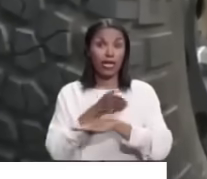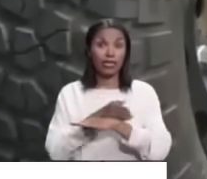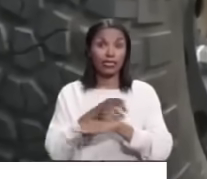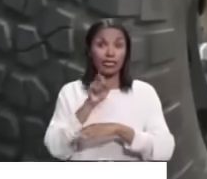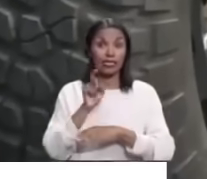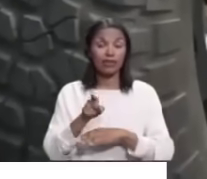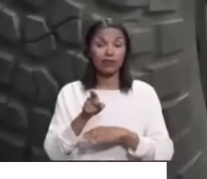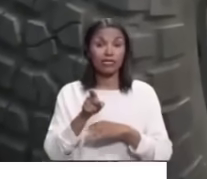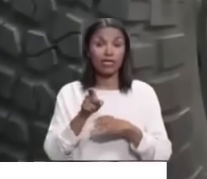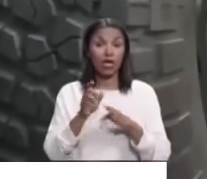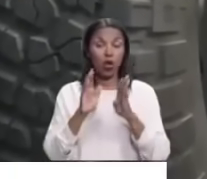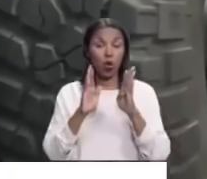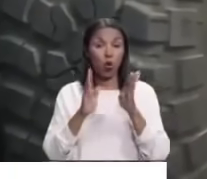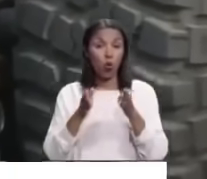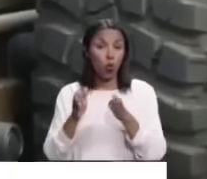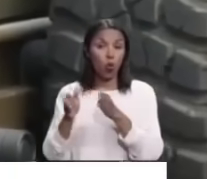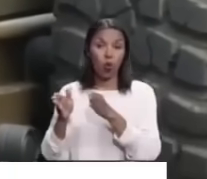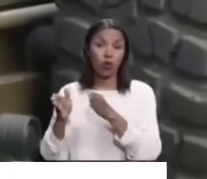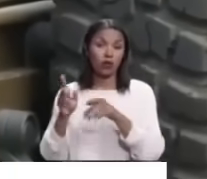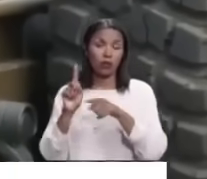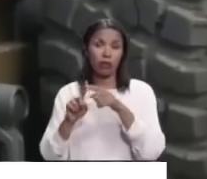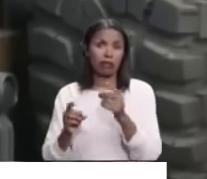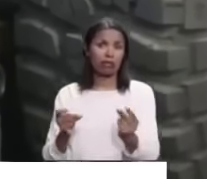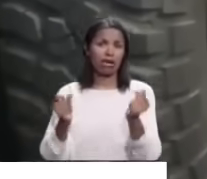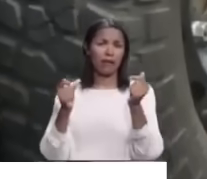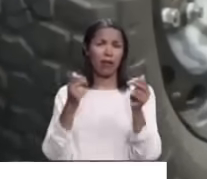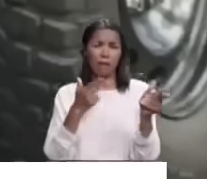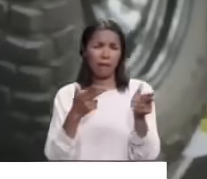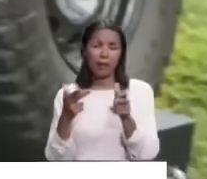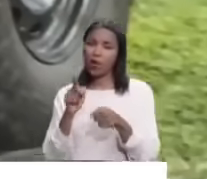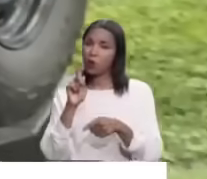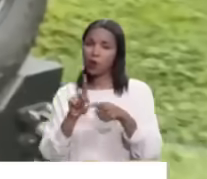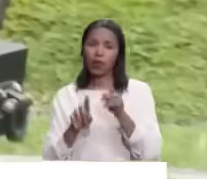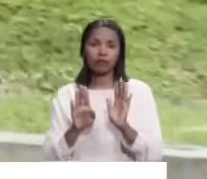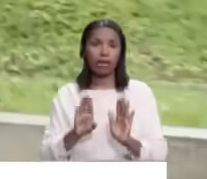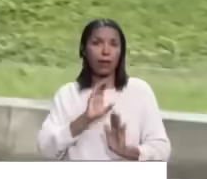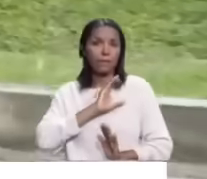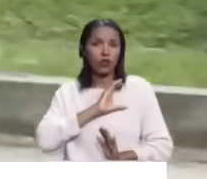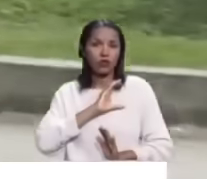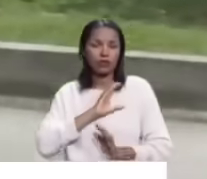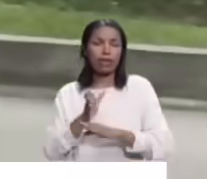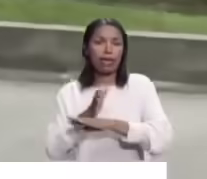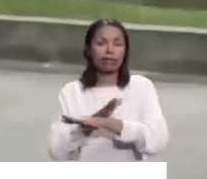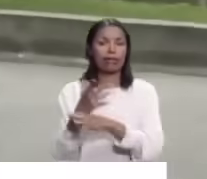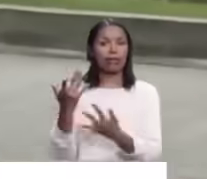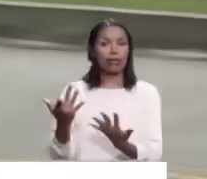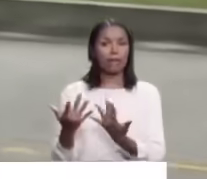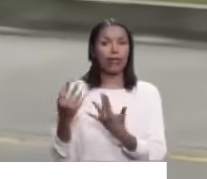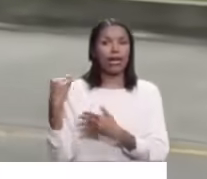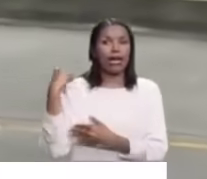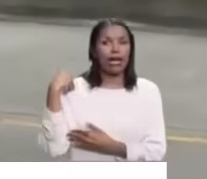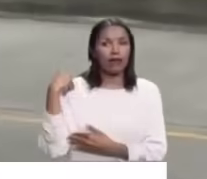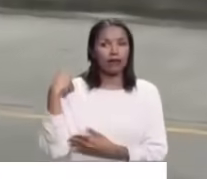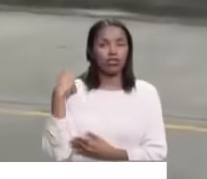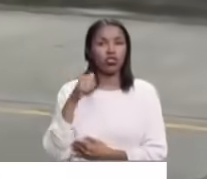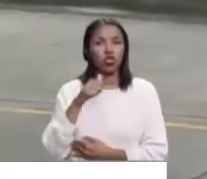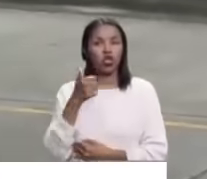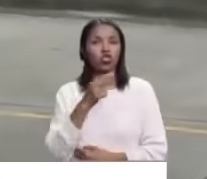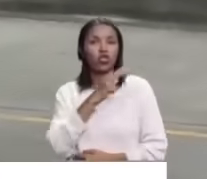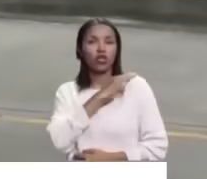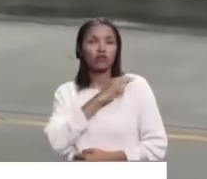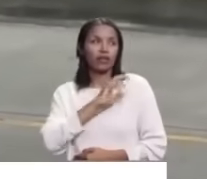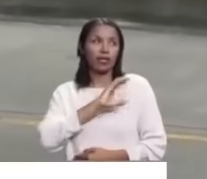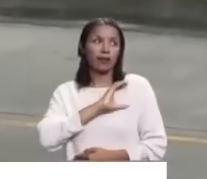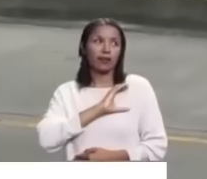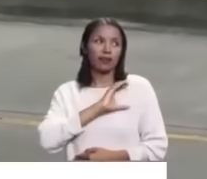todo el procedimiento para evitar pues que se vaya a estropear el proceso judicial si lo hubiese. Así que eso sí es importante que